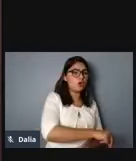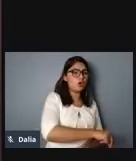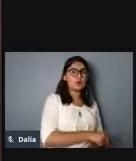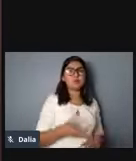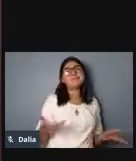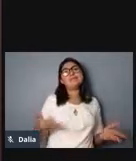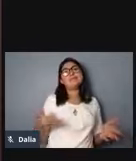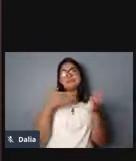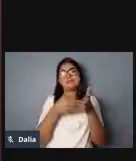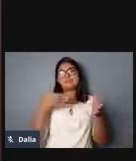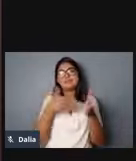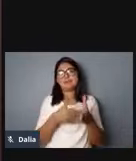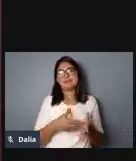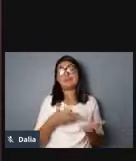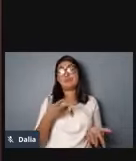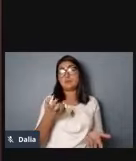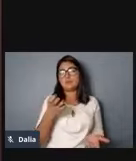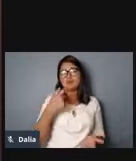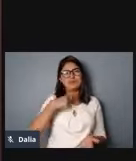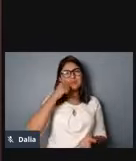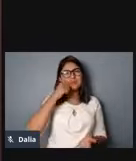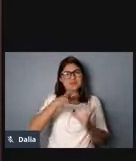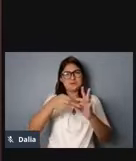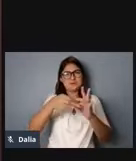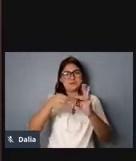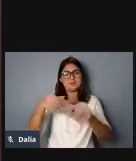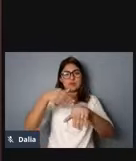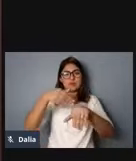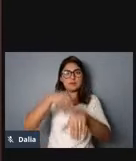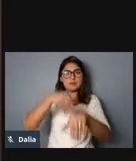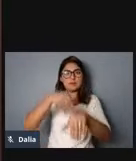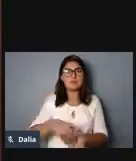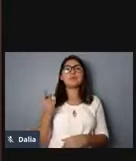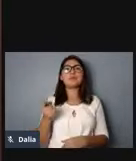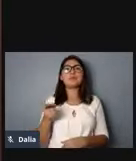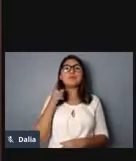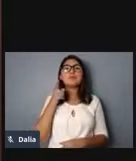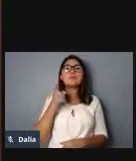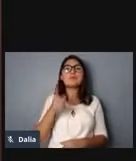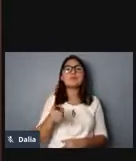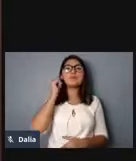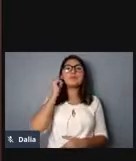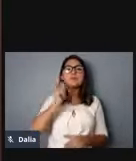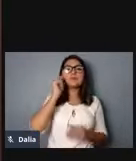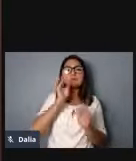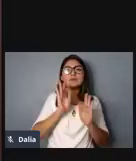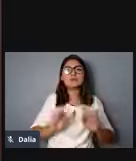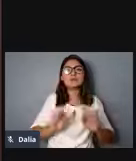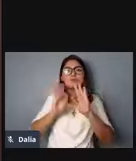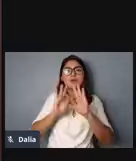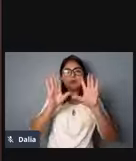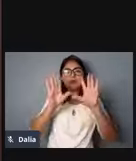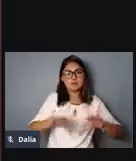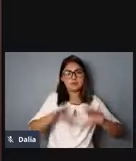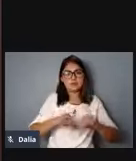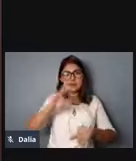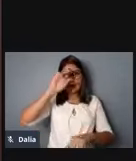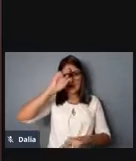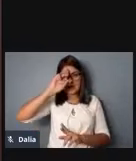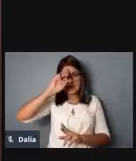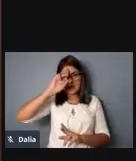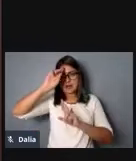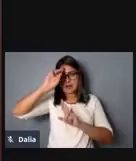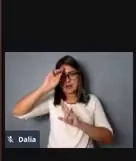permanente, pues, porque de lo que se debe hablar siempre es de respeto, ¿no? Entonces, si hacemos un esfuerzo muy